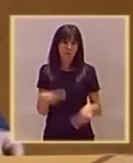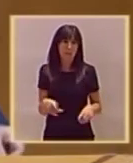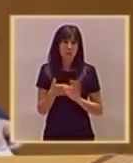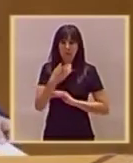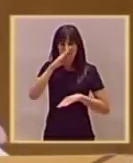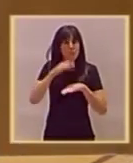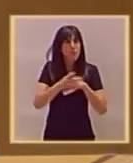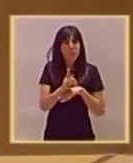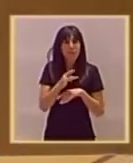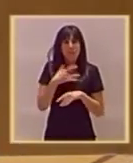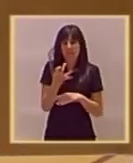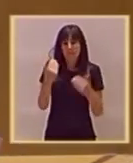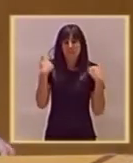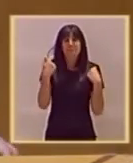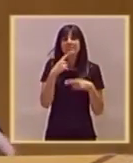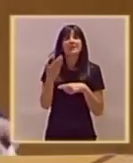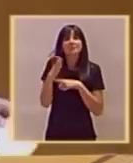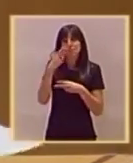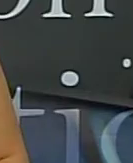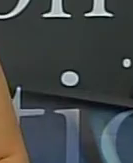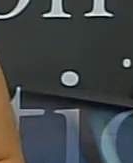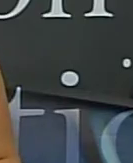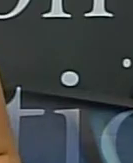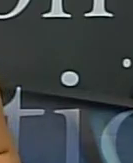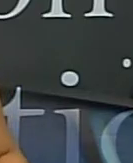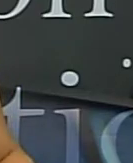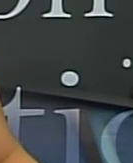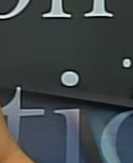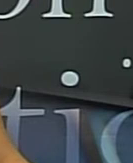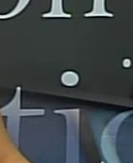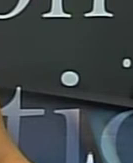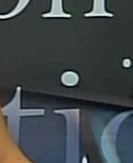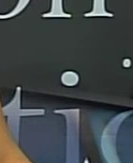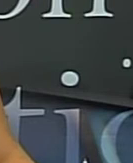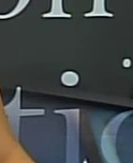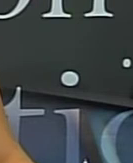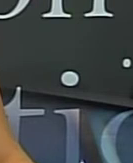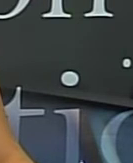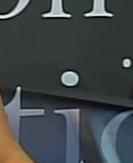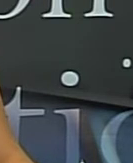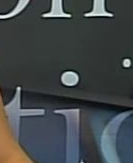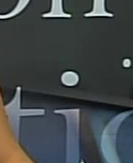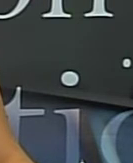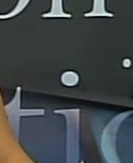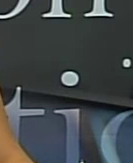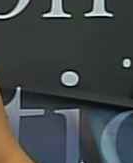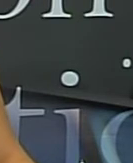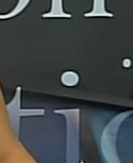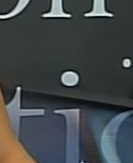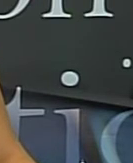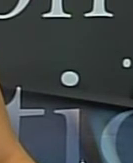de nuestros deberes como representantes públicos. Dada la situación que vivimos con la crisis energética, durante su